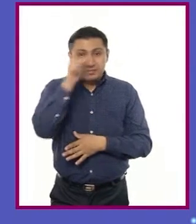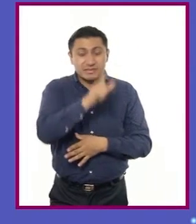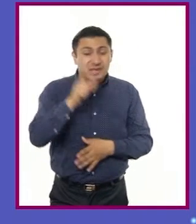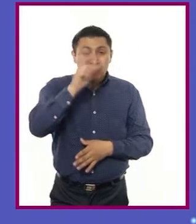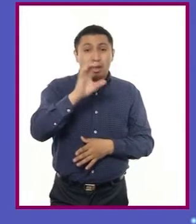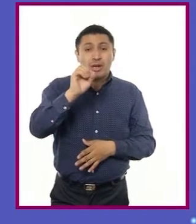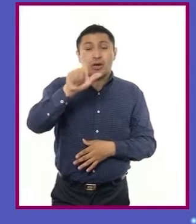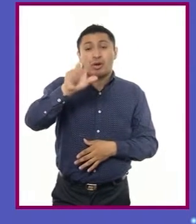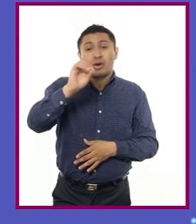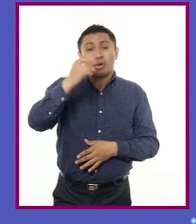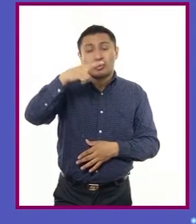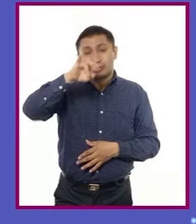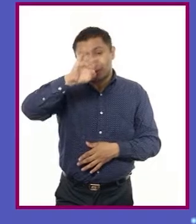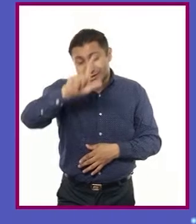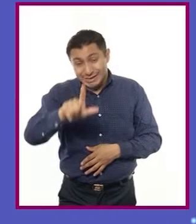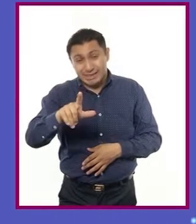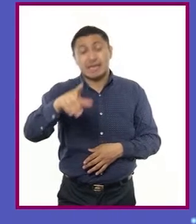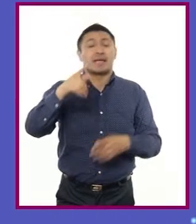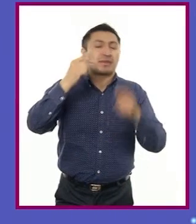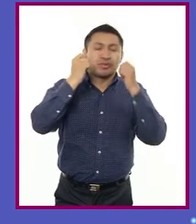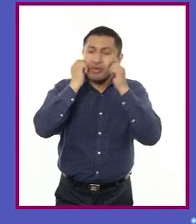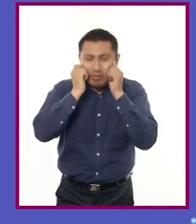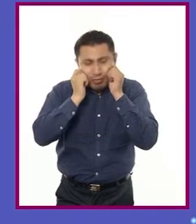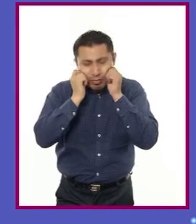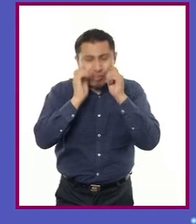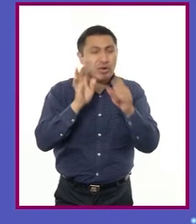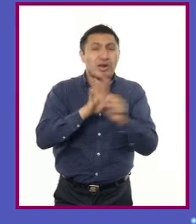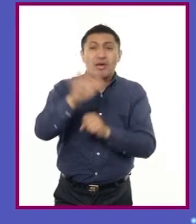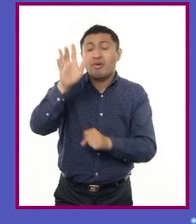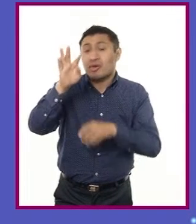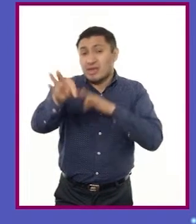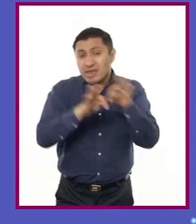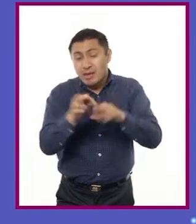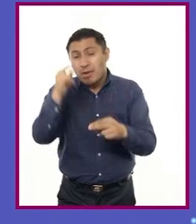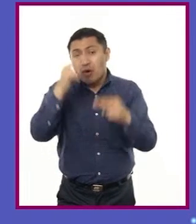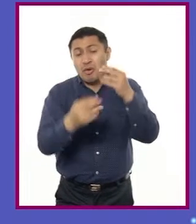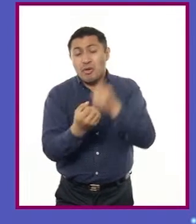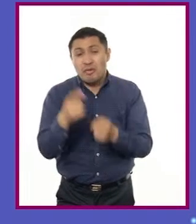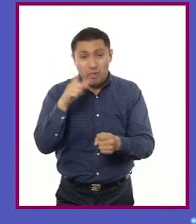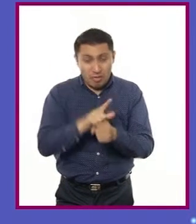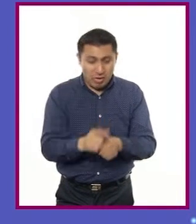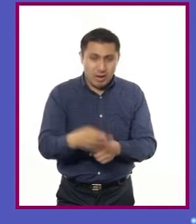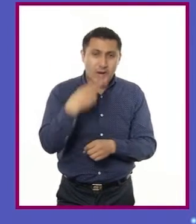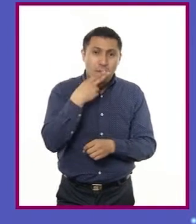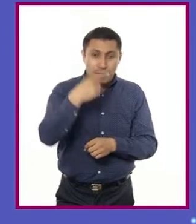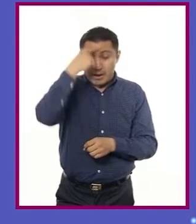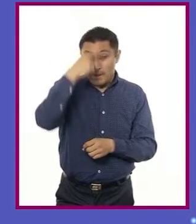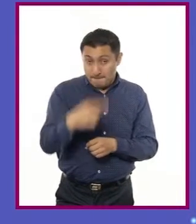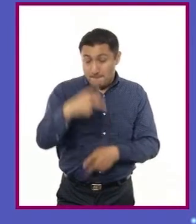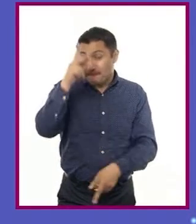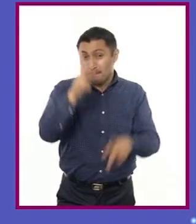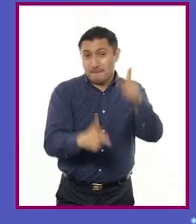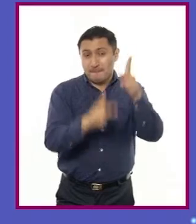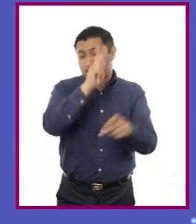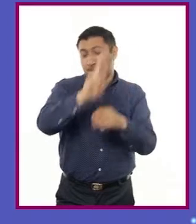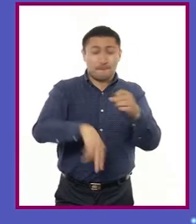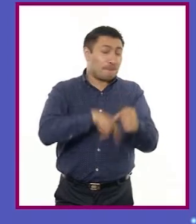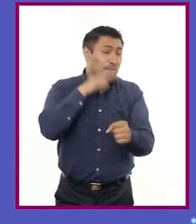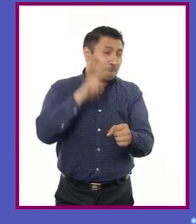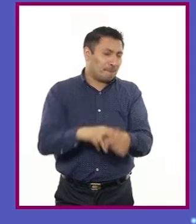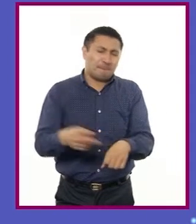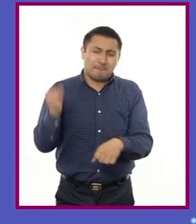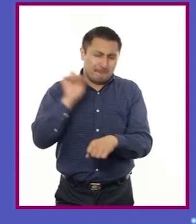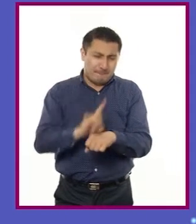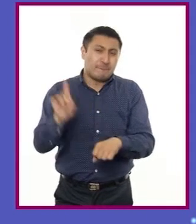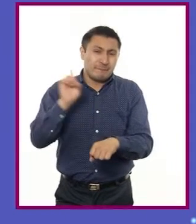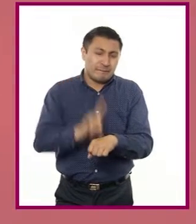que, independientemente de la profesión o estatus social del hablante, se utiliza en la conversación natural y